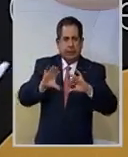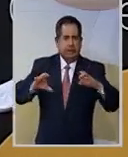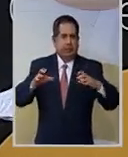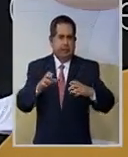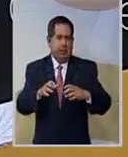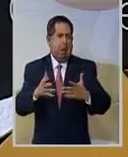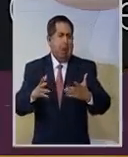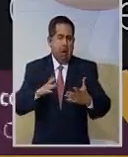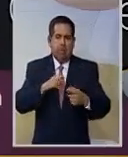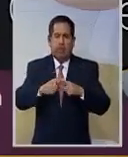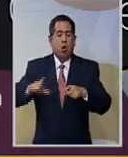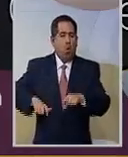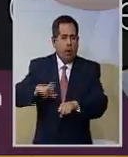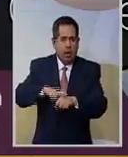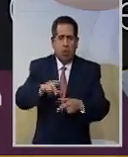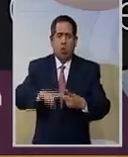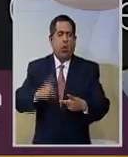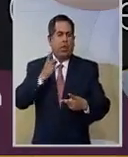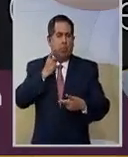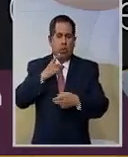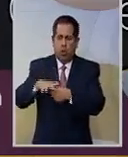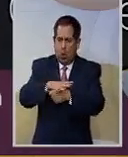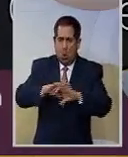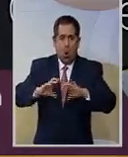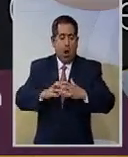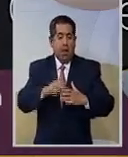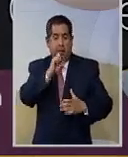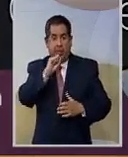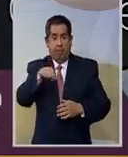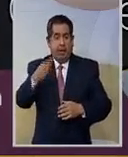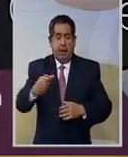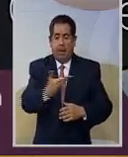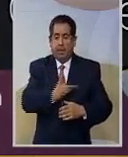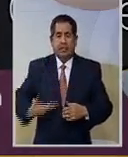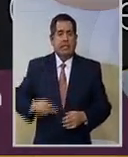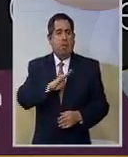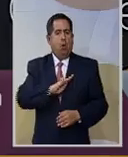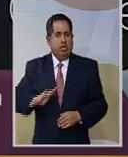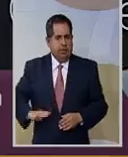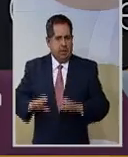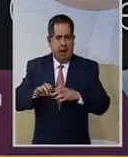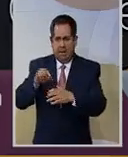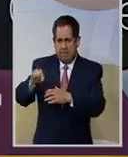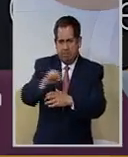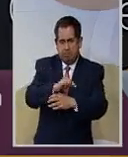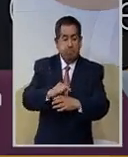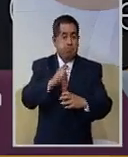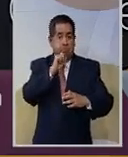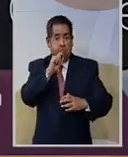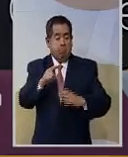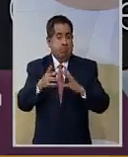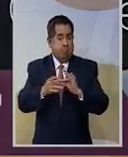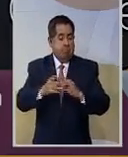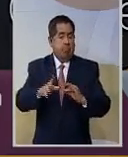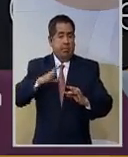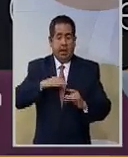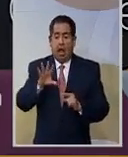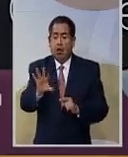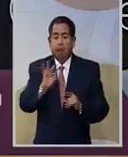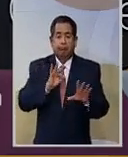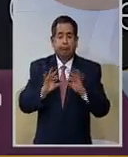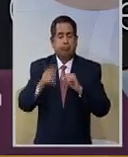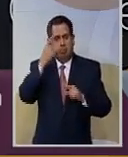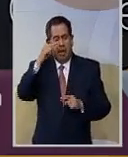mencionar gobernadores, diputados locales, así como presidentes municipales. Pero también se lleva a cabo la elección